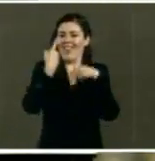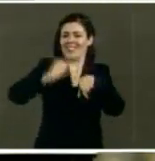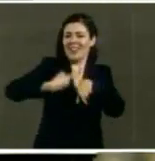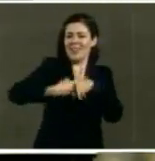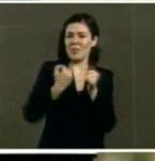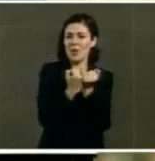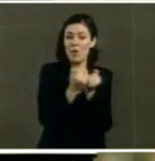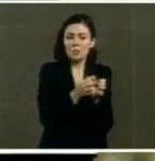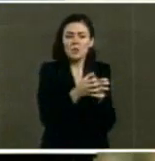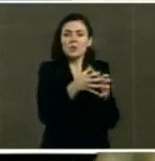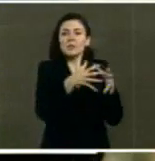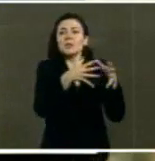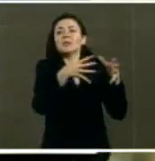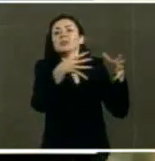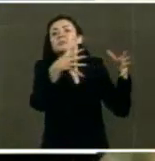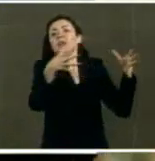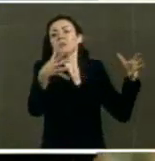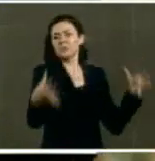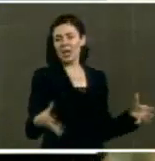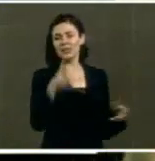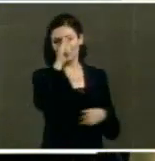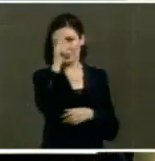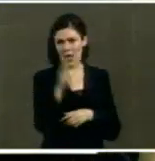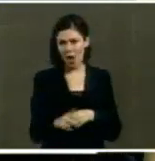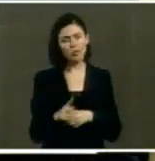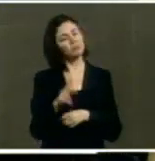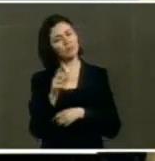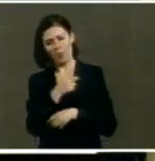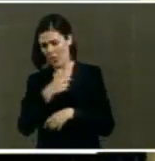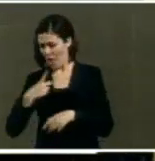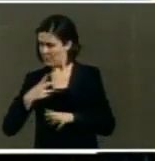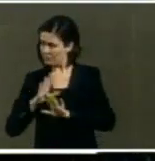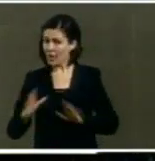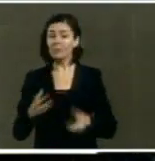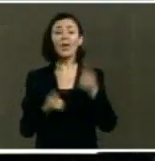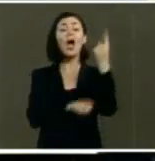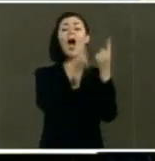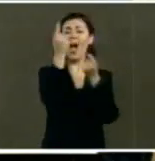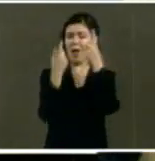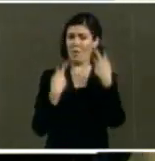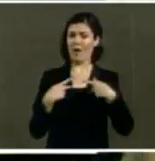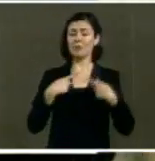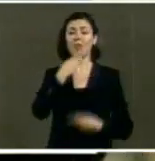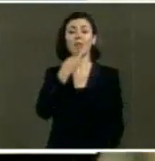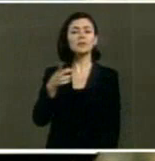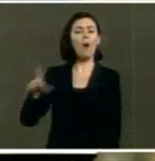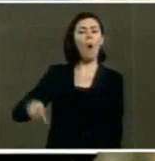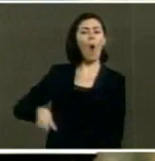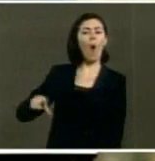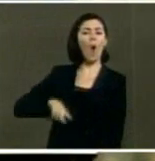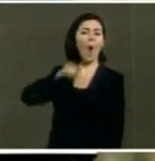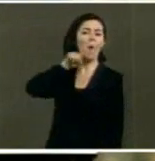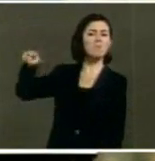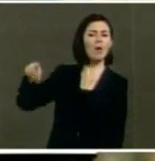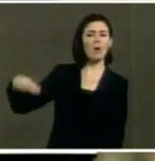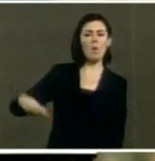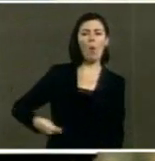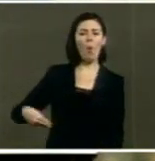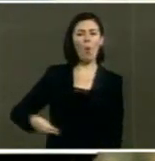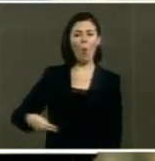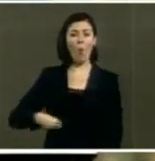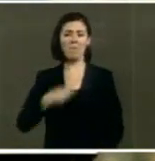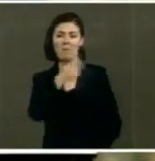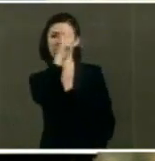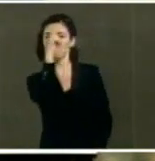Hay quien dice que la violencia es consecuencia de la acción del gobierno. No es así. La violencia se da por la